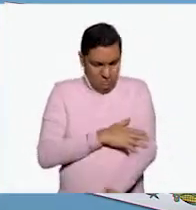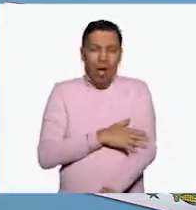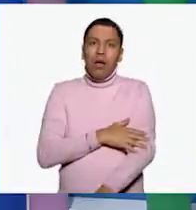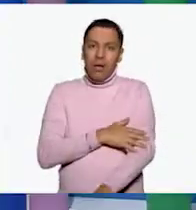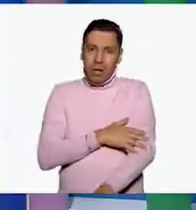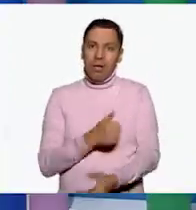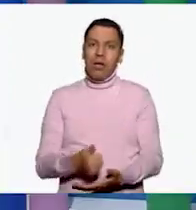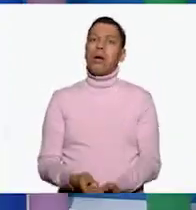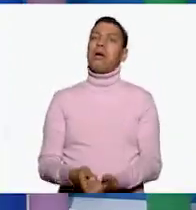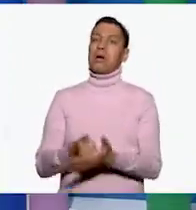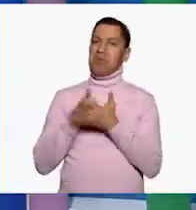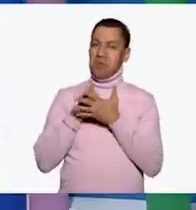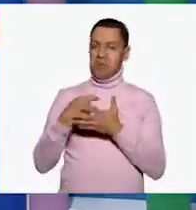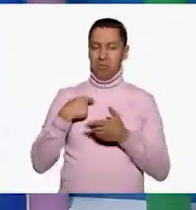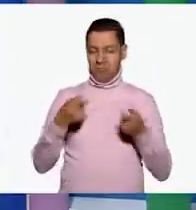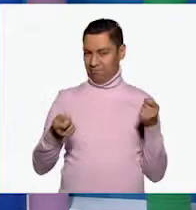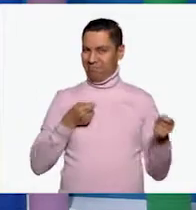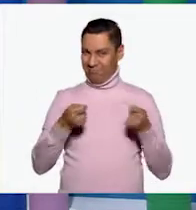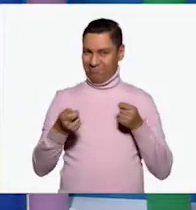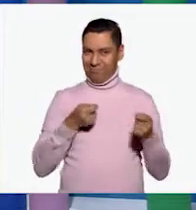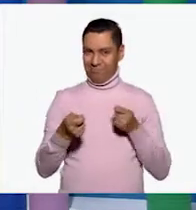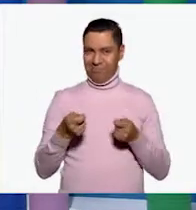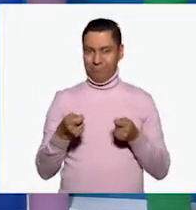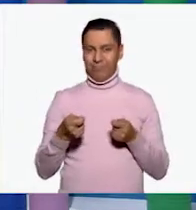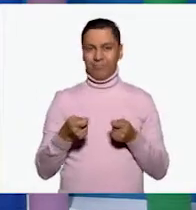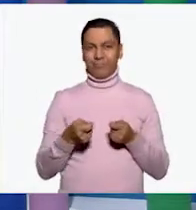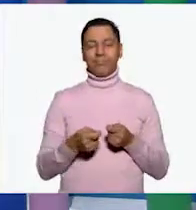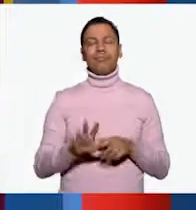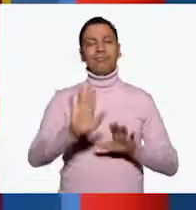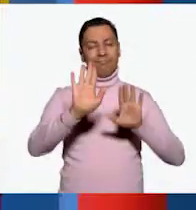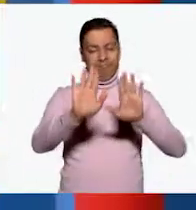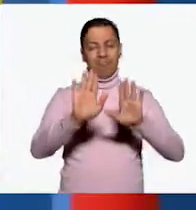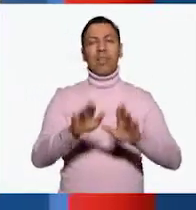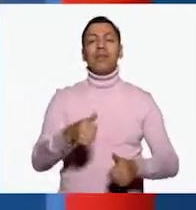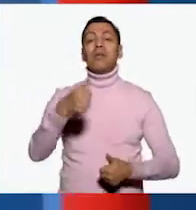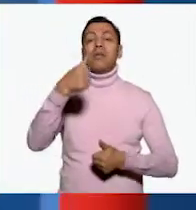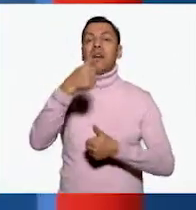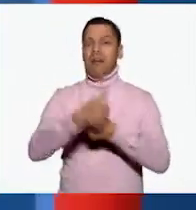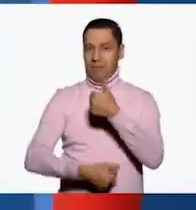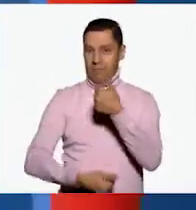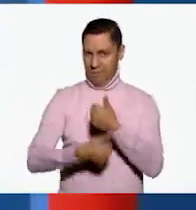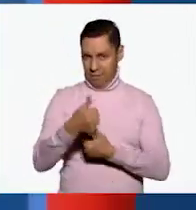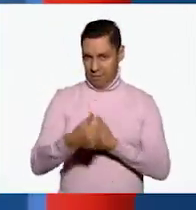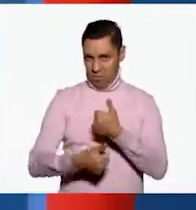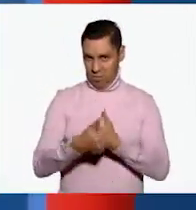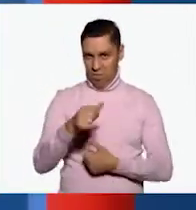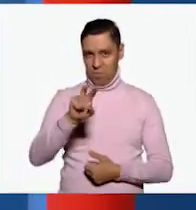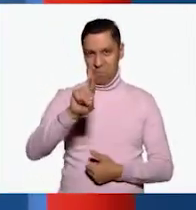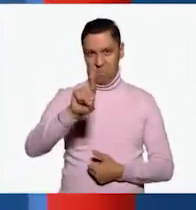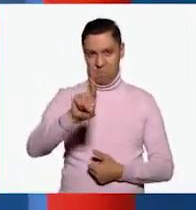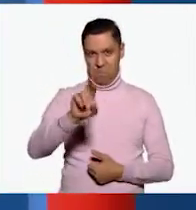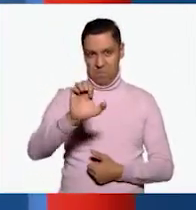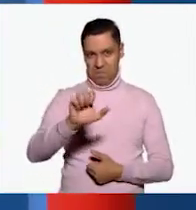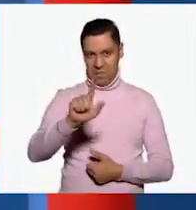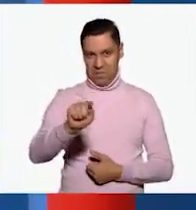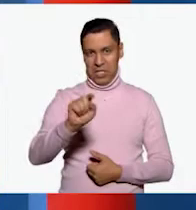estar todos bien. Bien, ¿y qué creen? Que tenemos un reto. ¿Reto? Y el reto será que en la